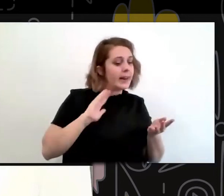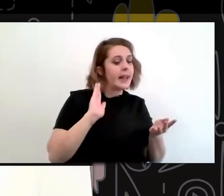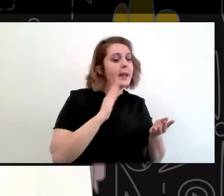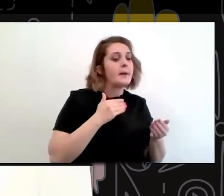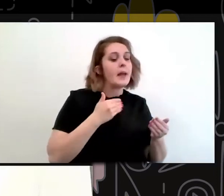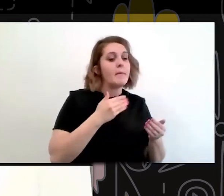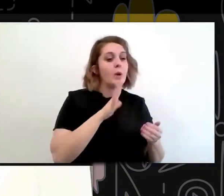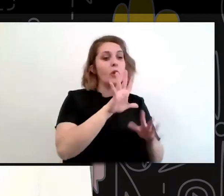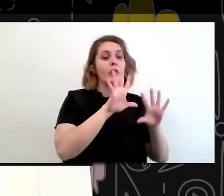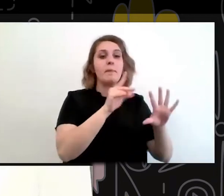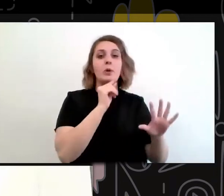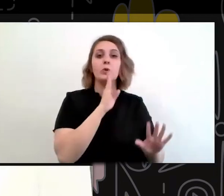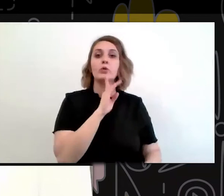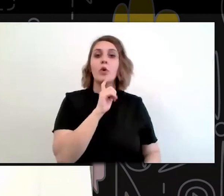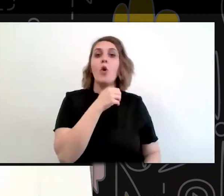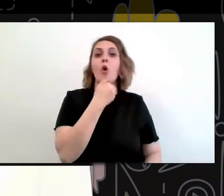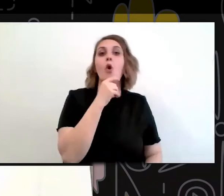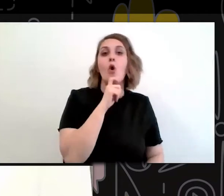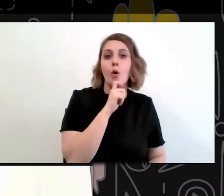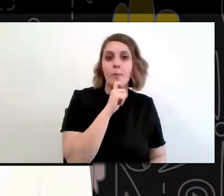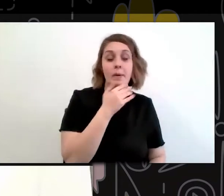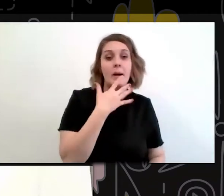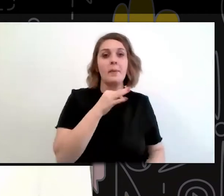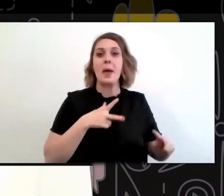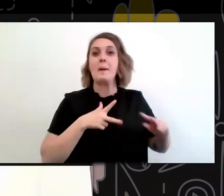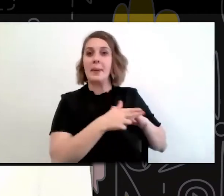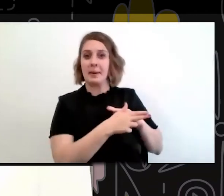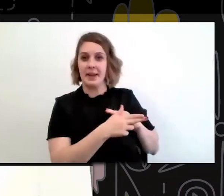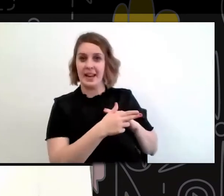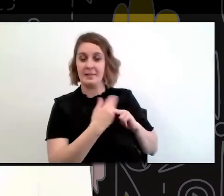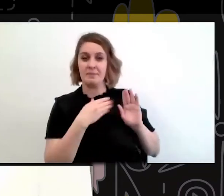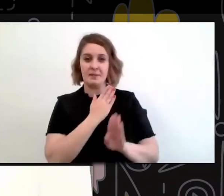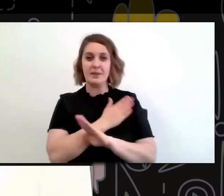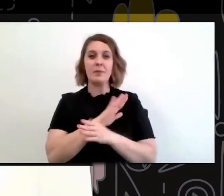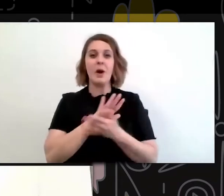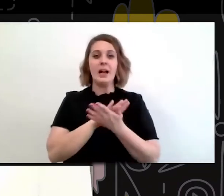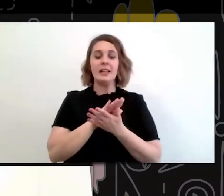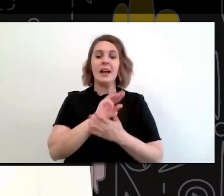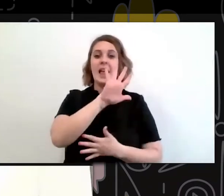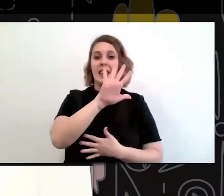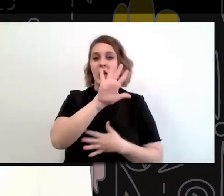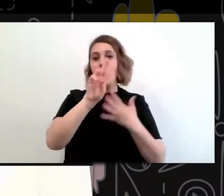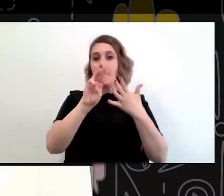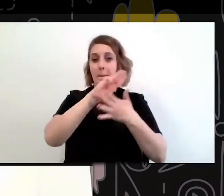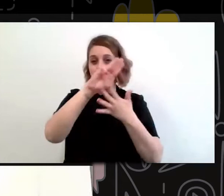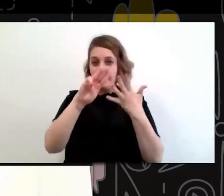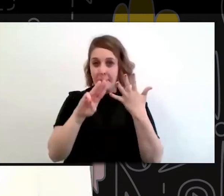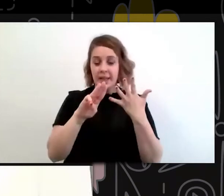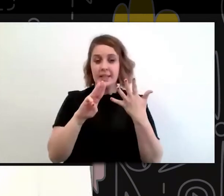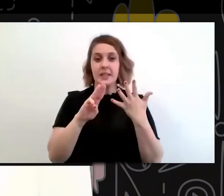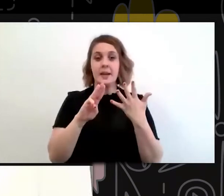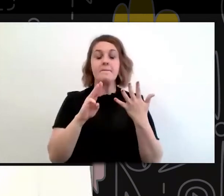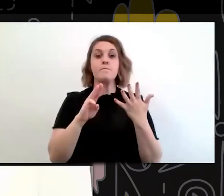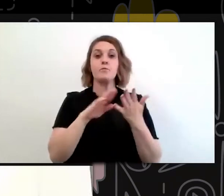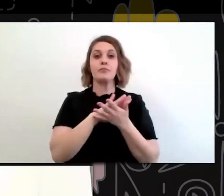de 10 minutos y el predecir, ¿no?, que estábamos hablando antes de esas 5 P's, el predecir una bajada